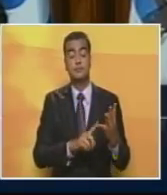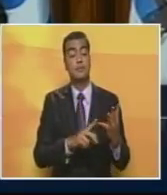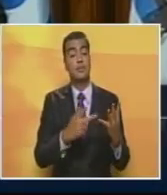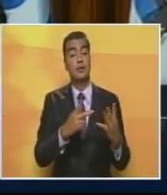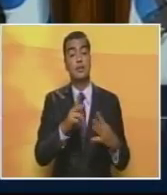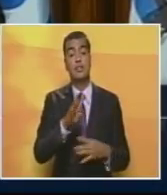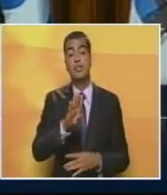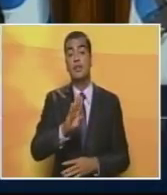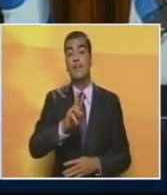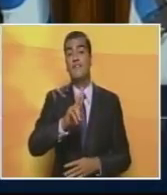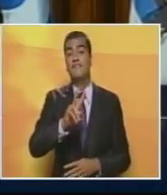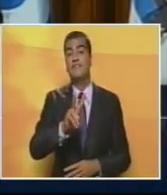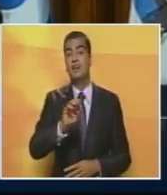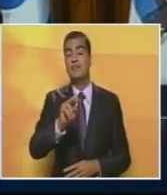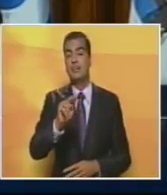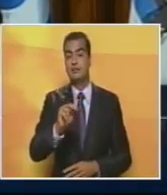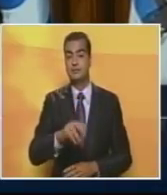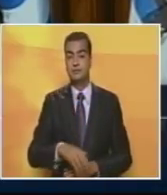de Variven,